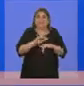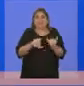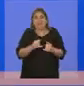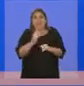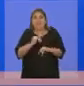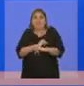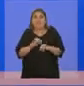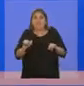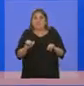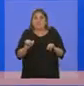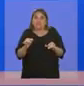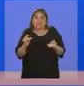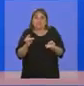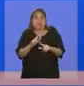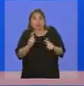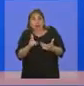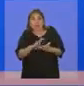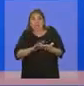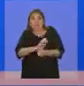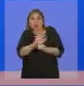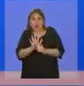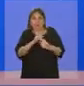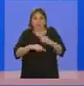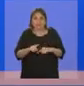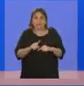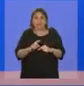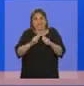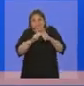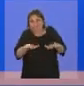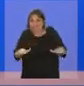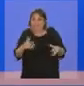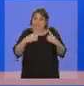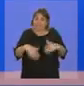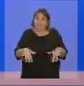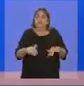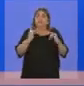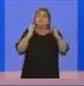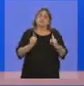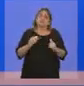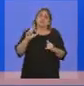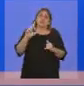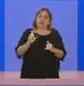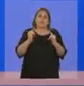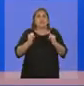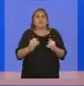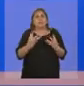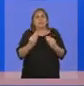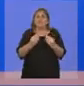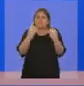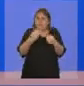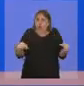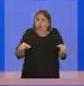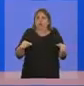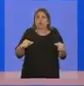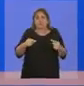después de esta epidemia. Por supuesto que muchos de los elementos